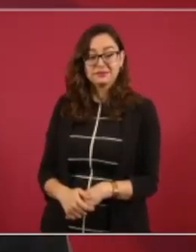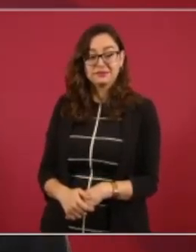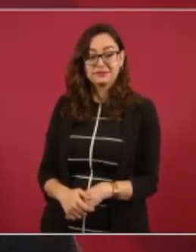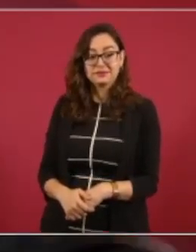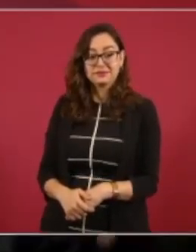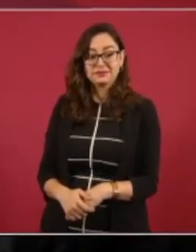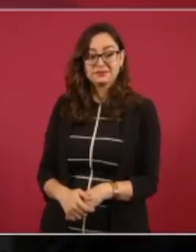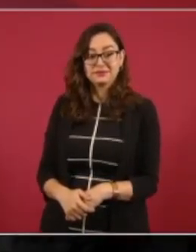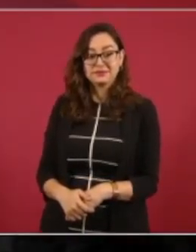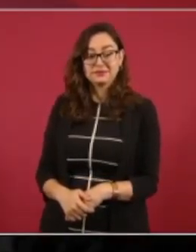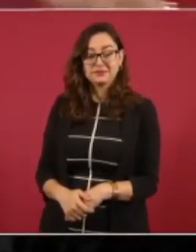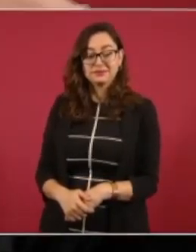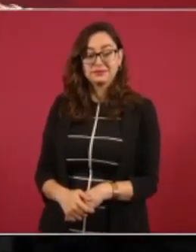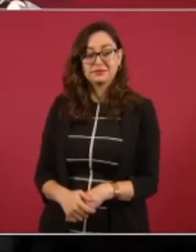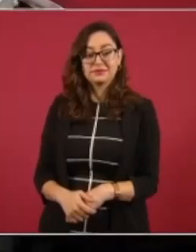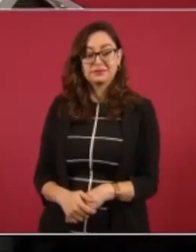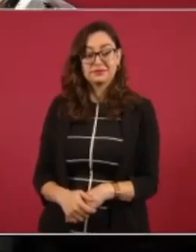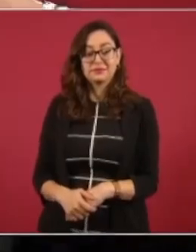Y son